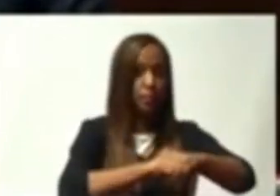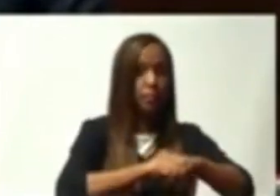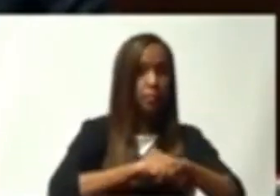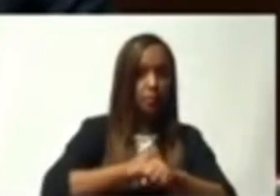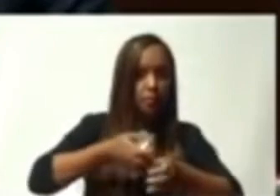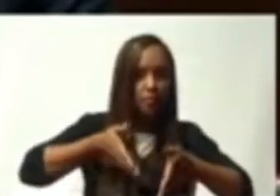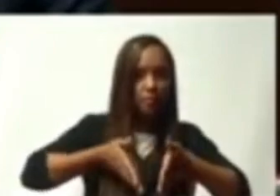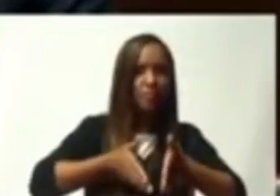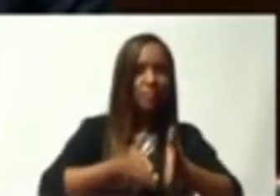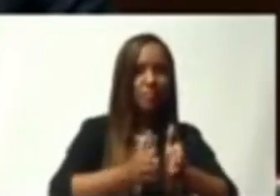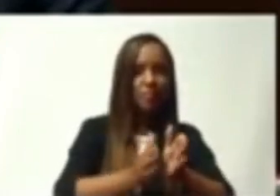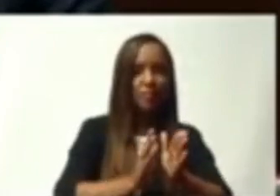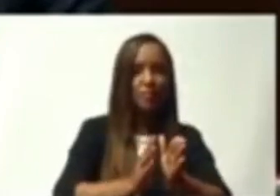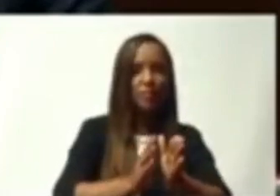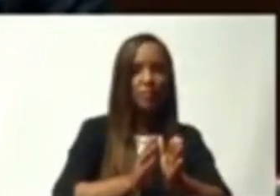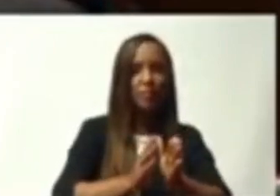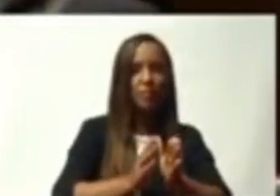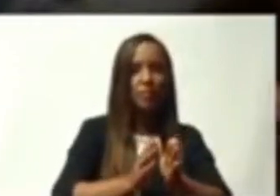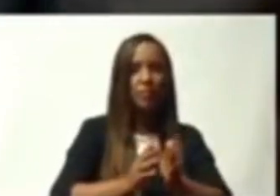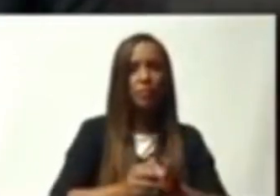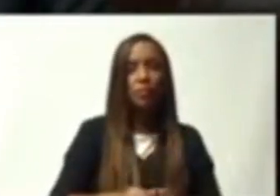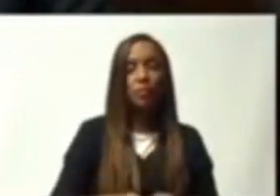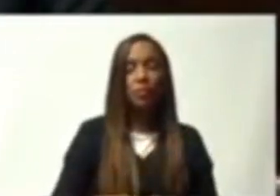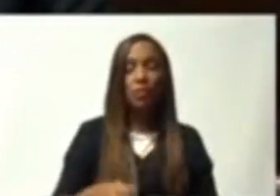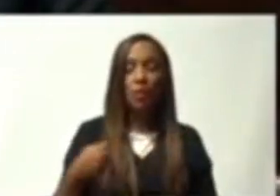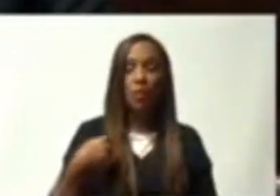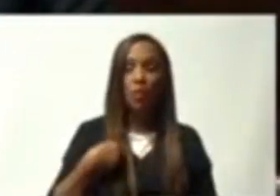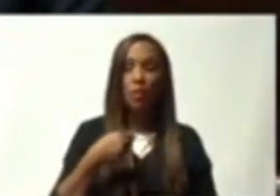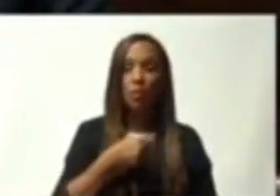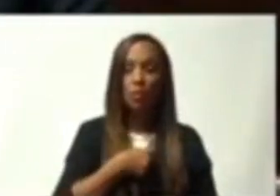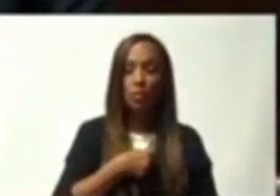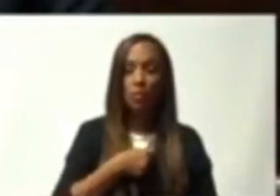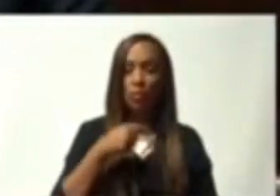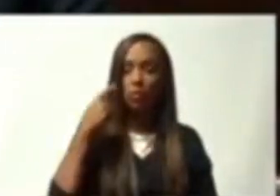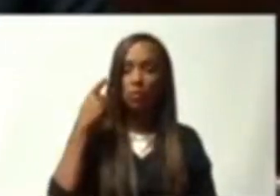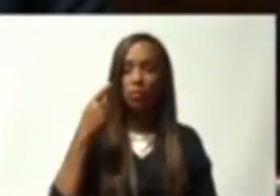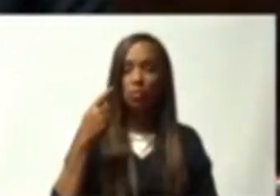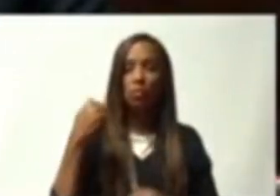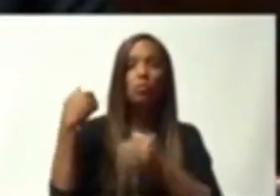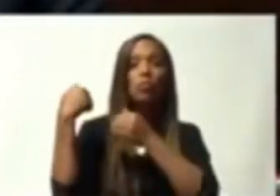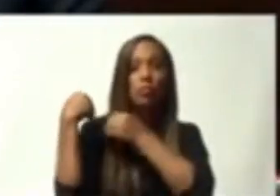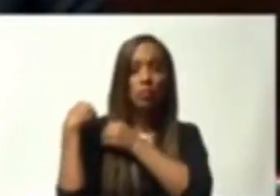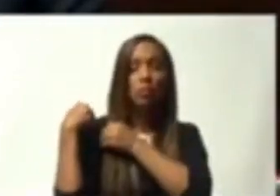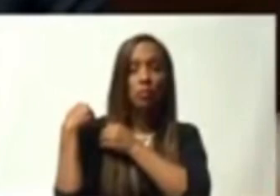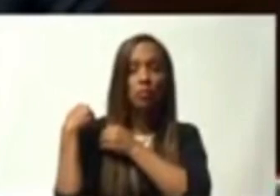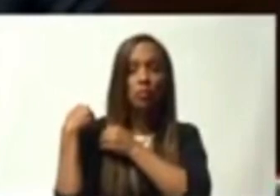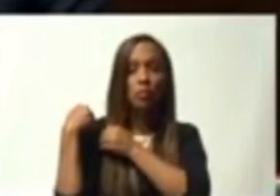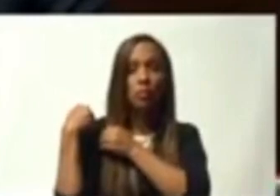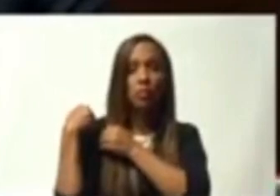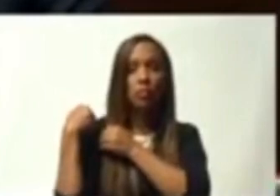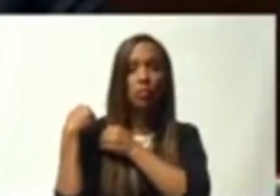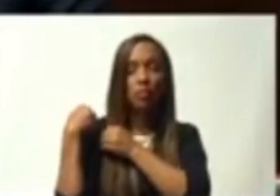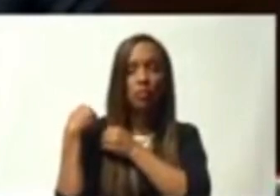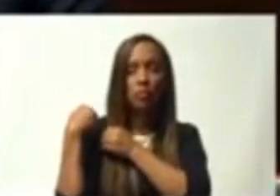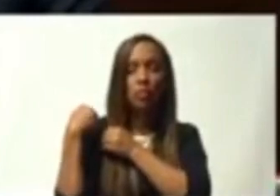Entonces, tenemos que ser alguna vez coherentes. Yo estoy opuesto a los